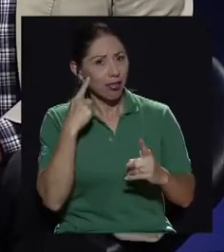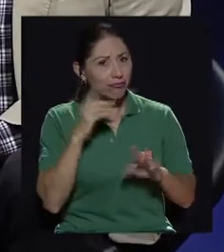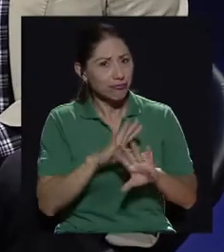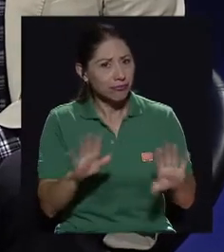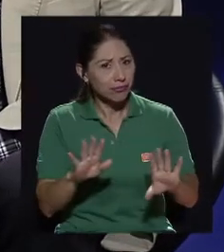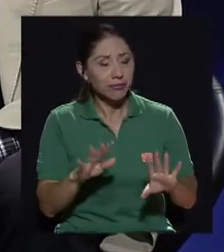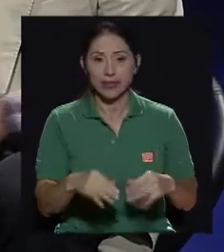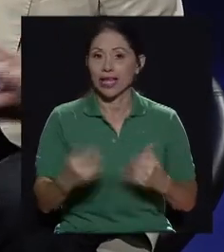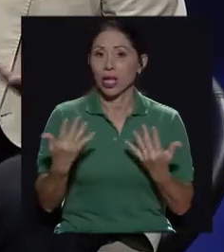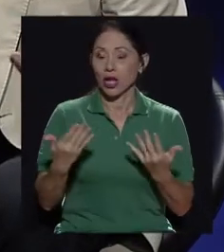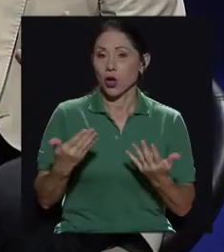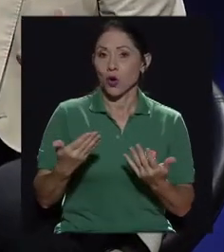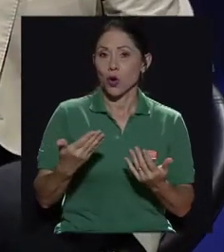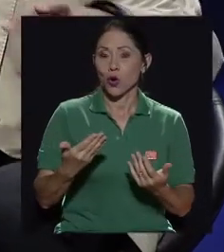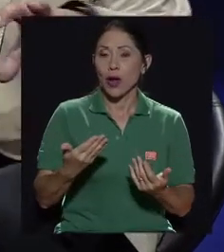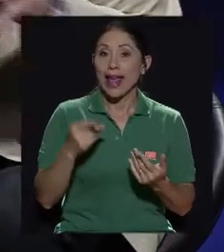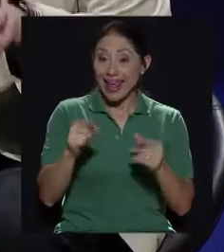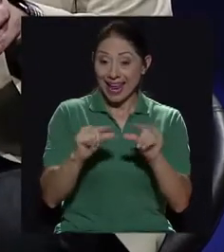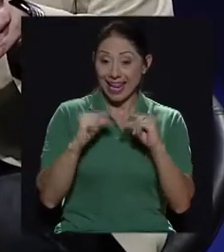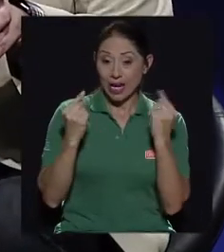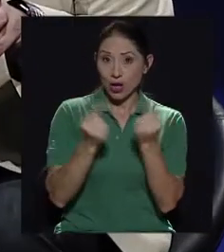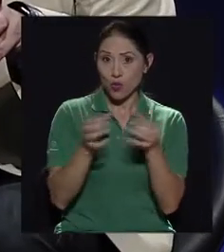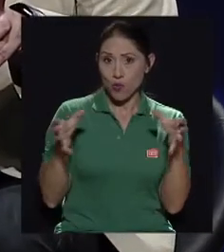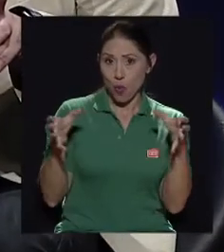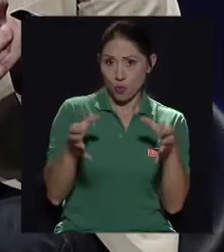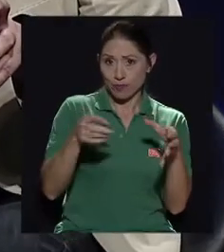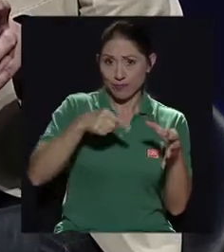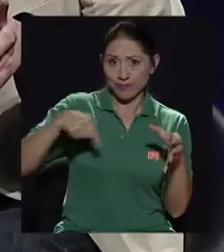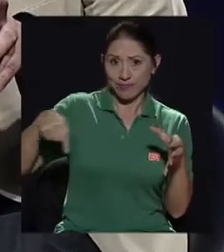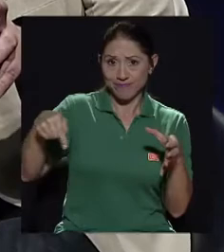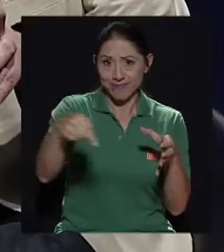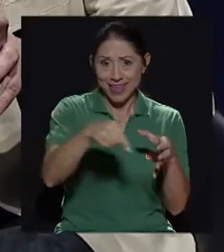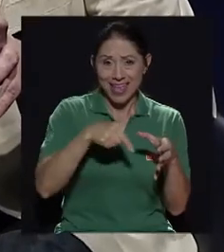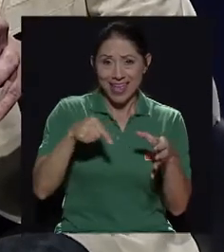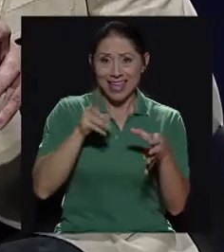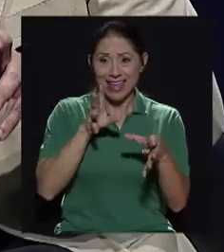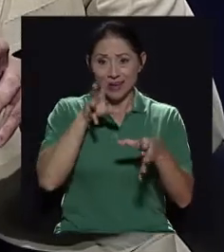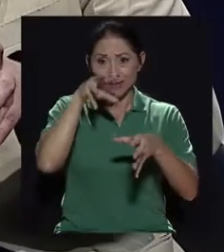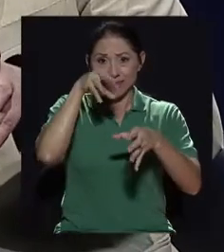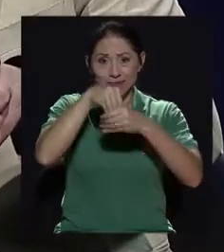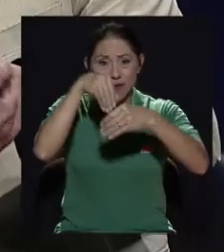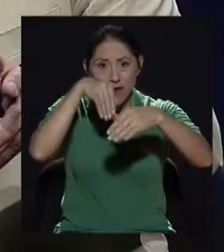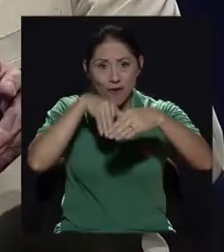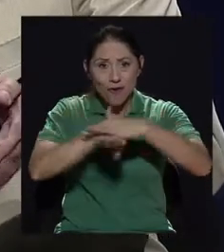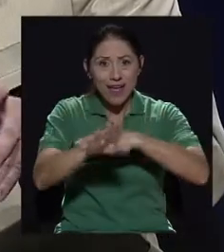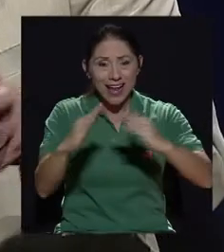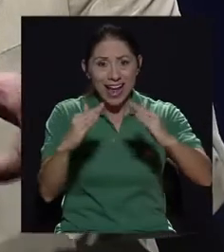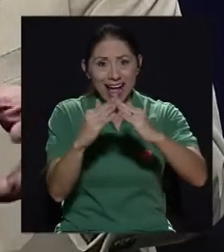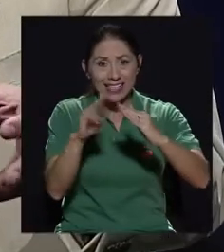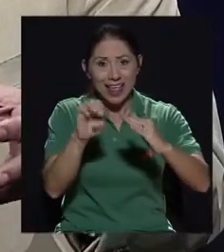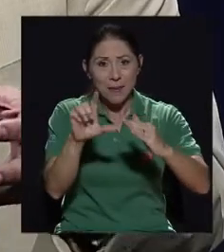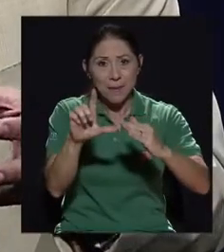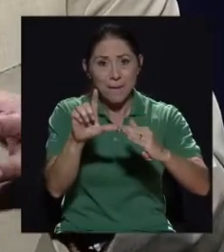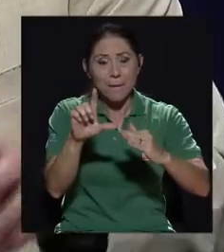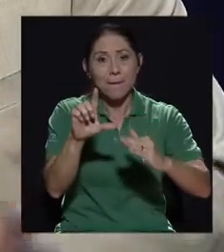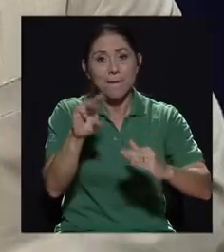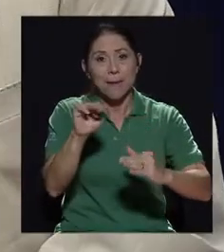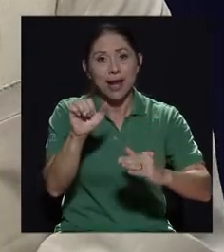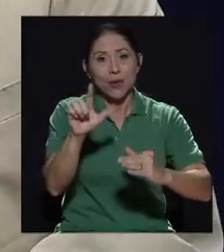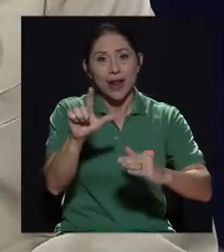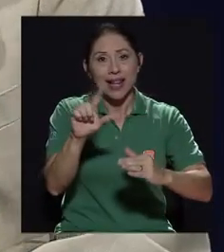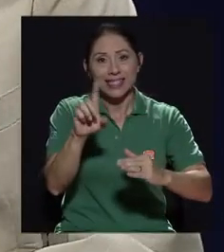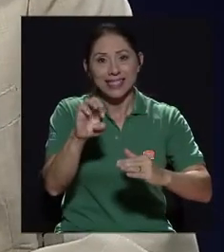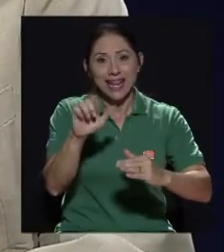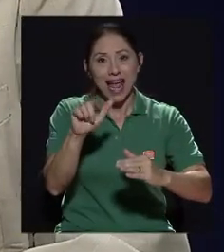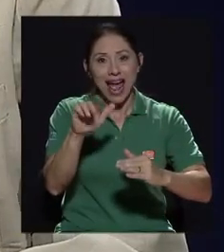el grupo que interviene la casa de temer dirigido al moral